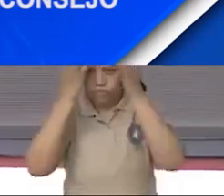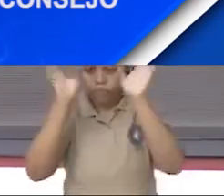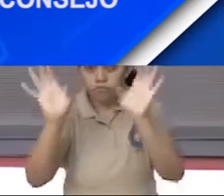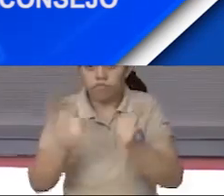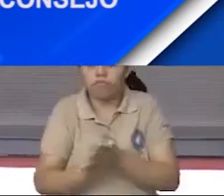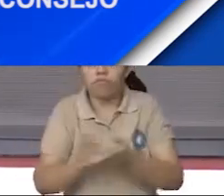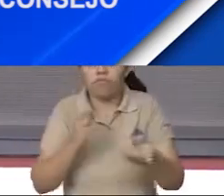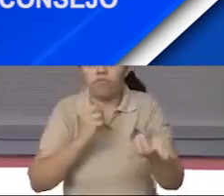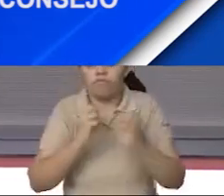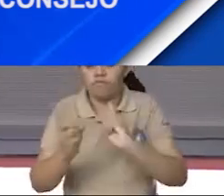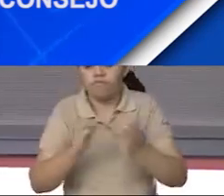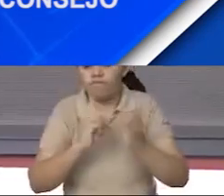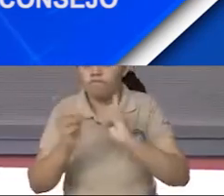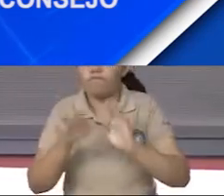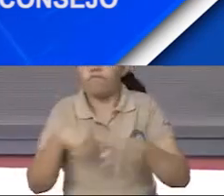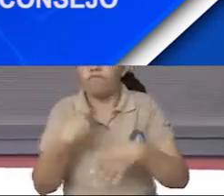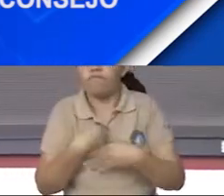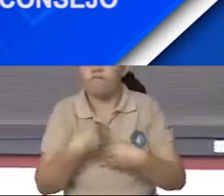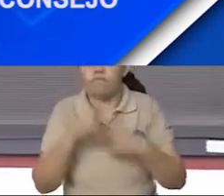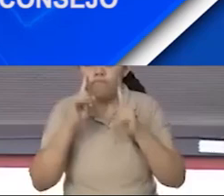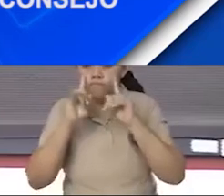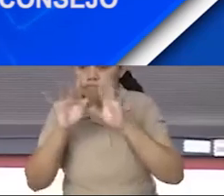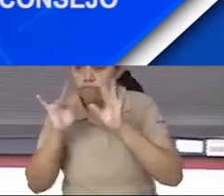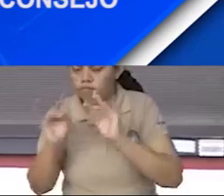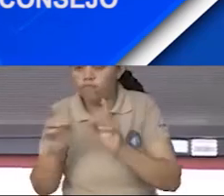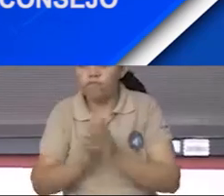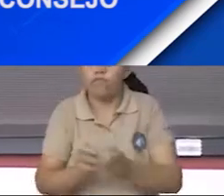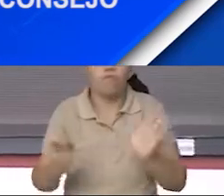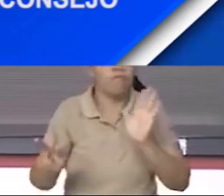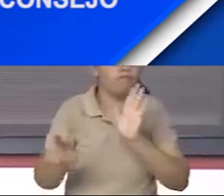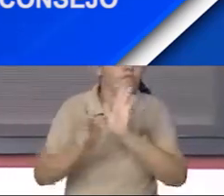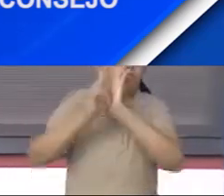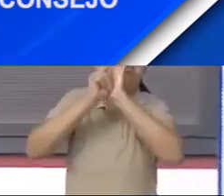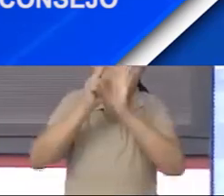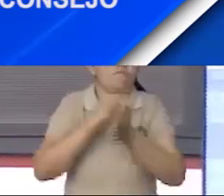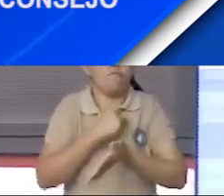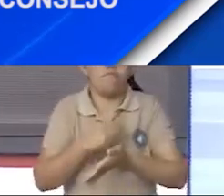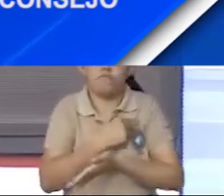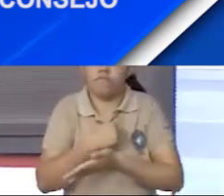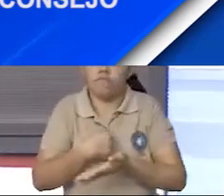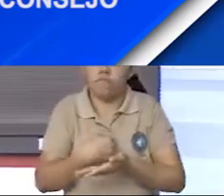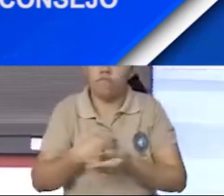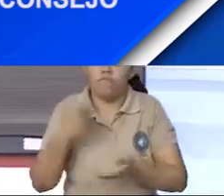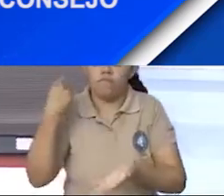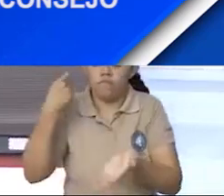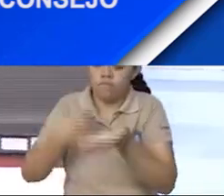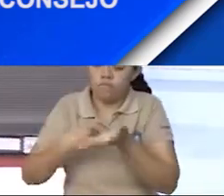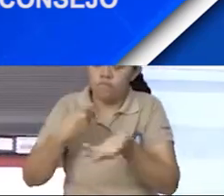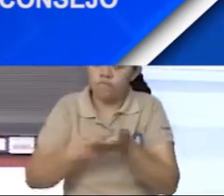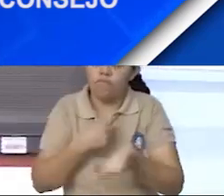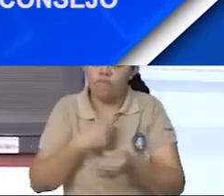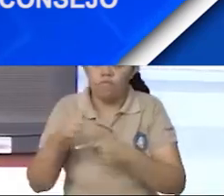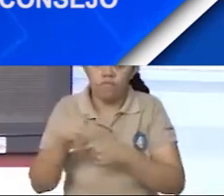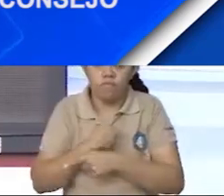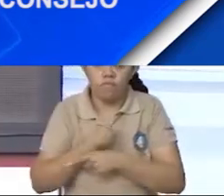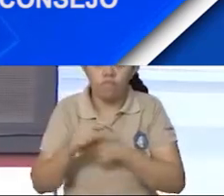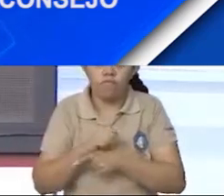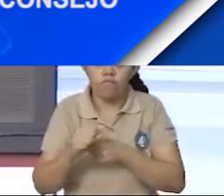de la competencia, la prevención, la prohibición y sanción de